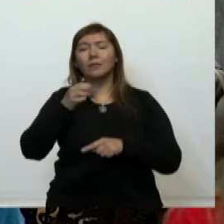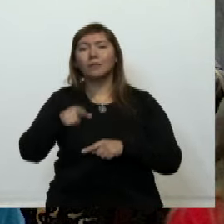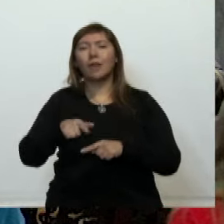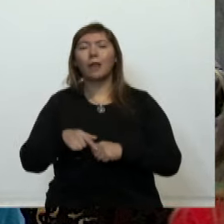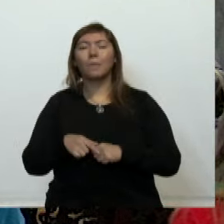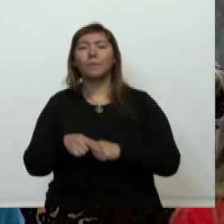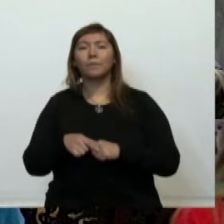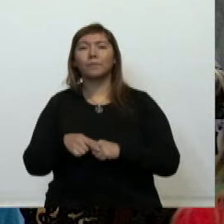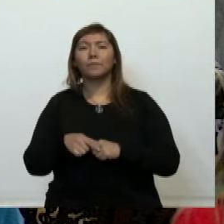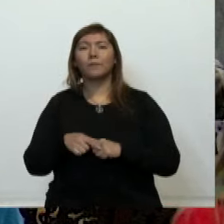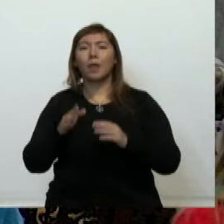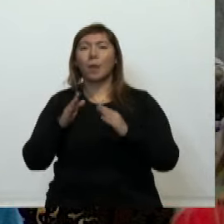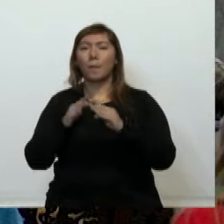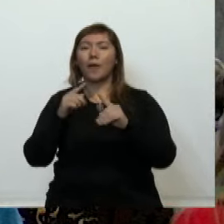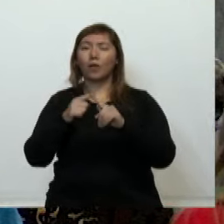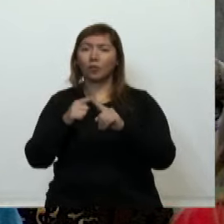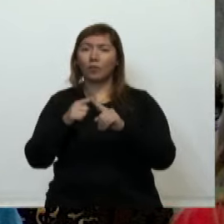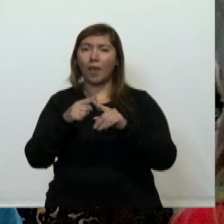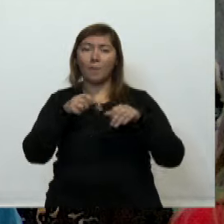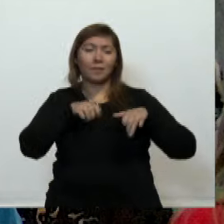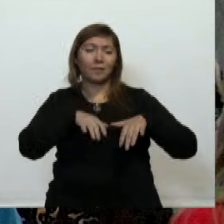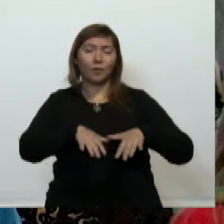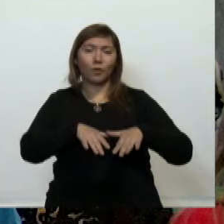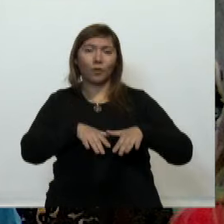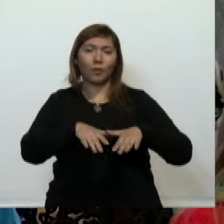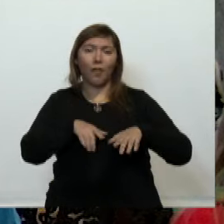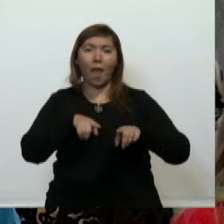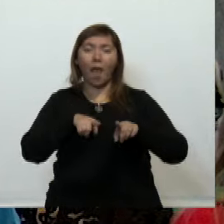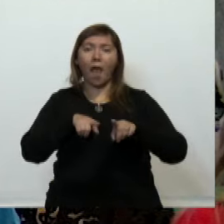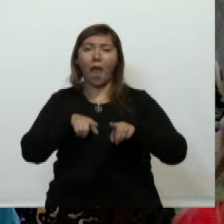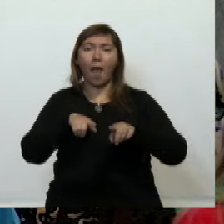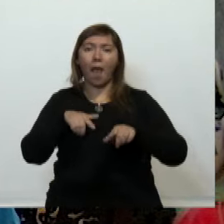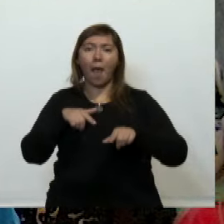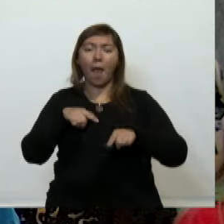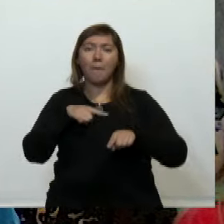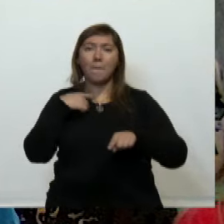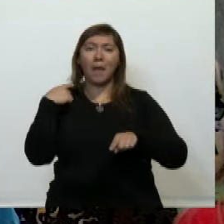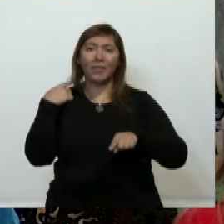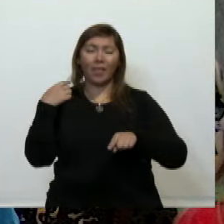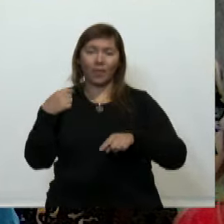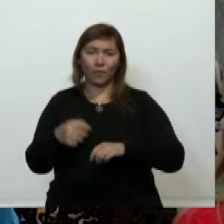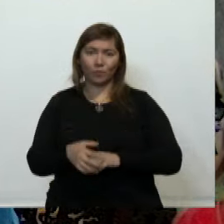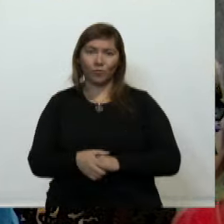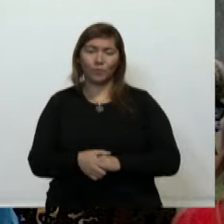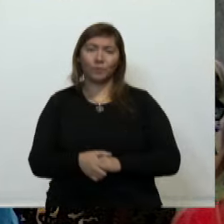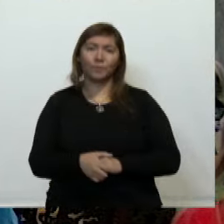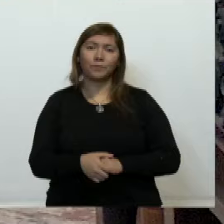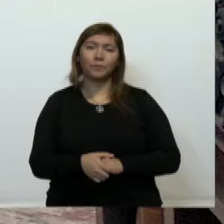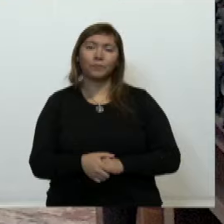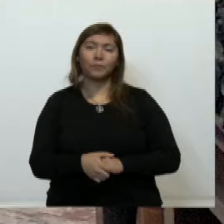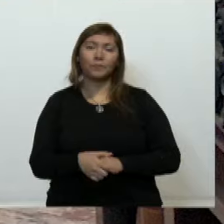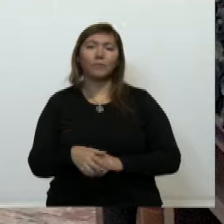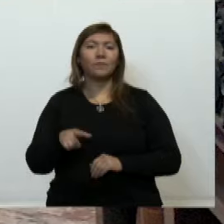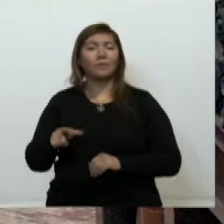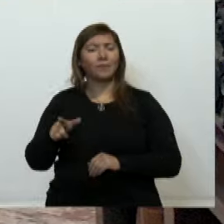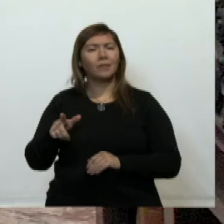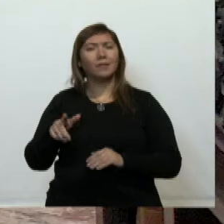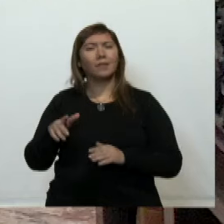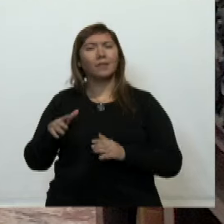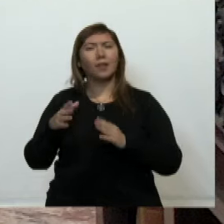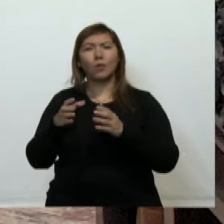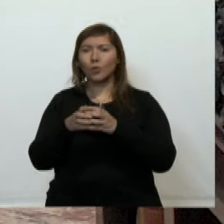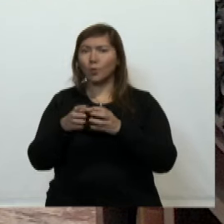de Mataderos, donde todavía está el Padre Iván, quédense tranquilos, del grupo misionero Caminando en el Espíritu, que también nos están